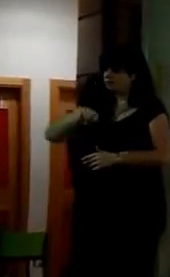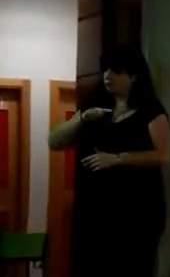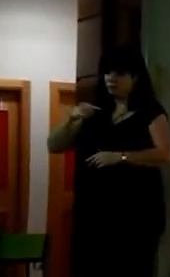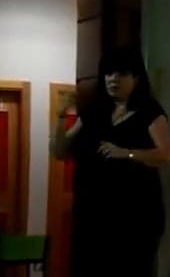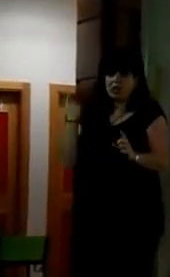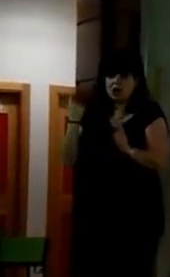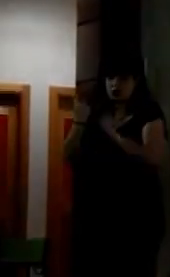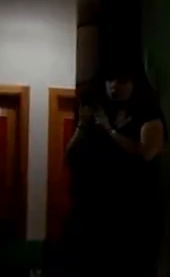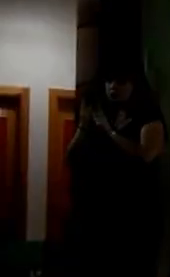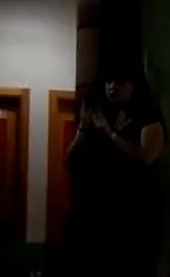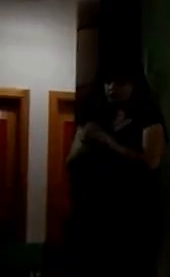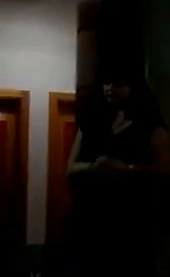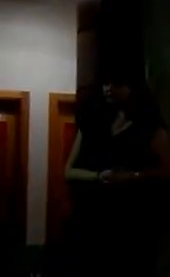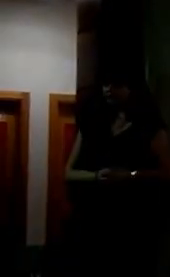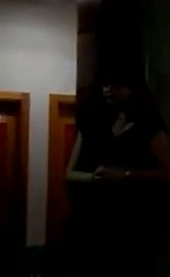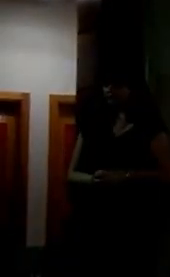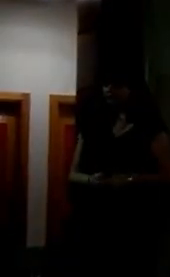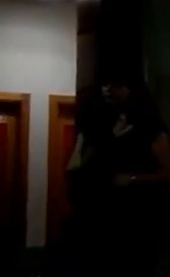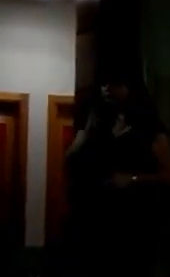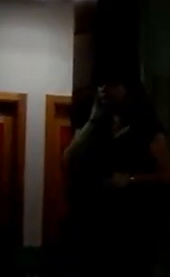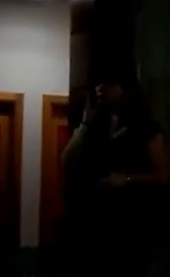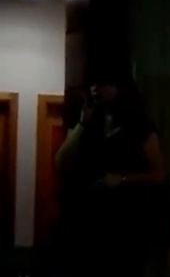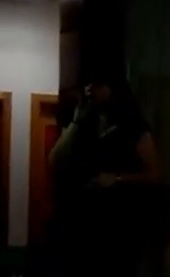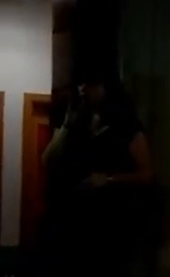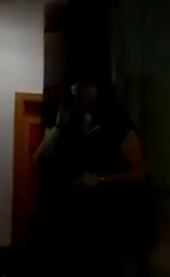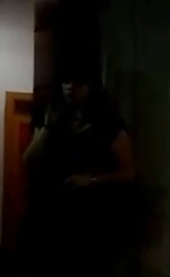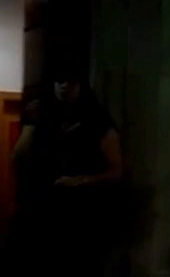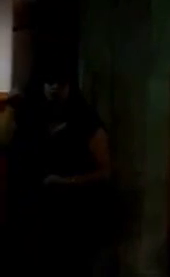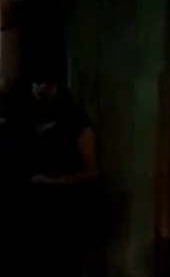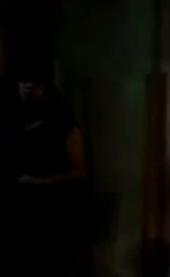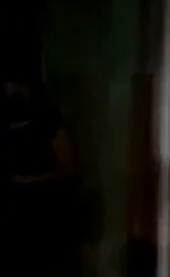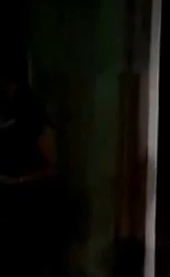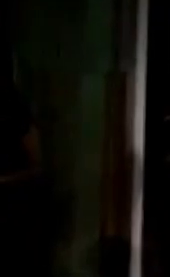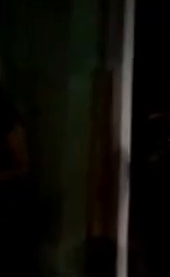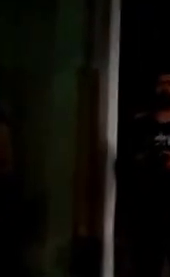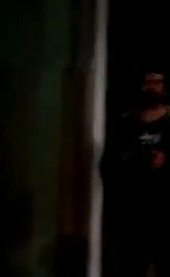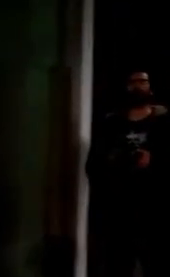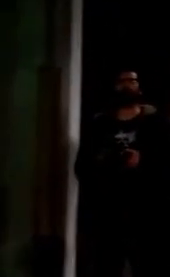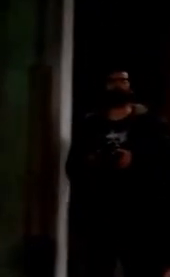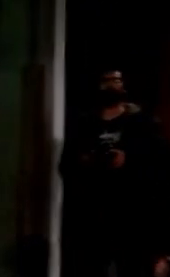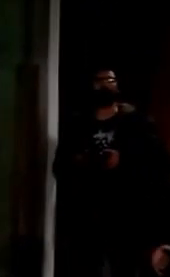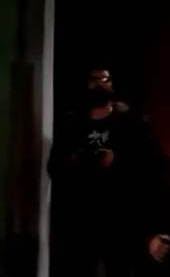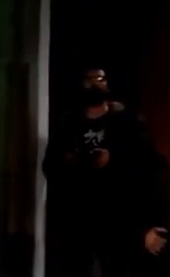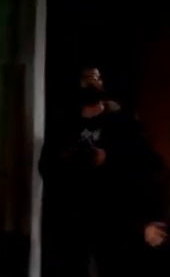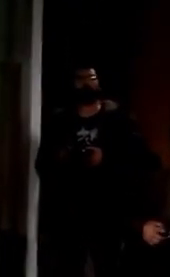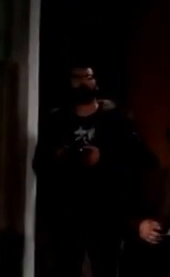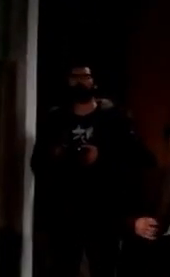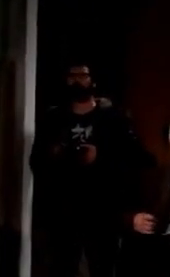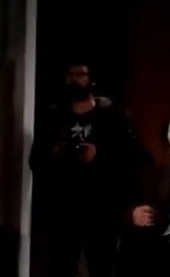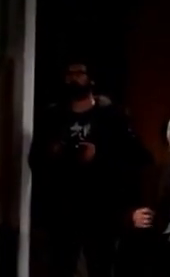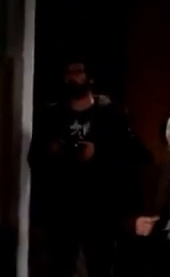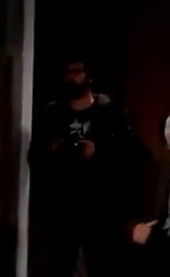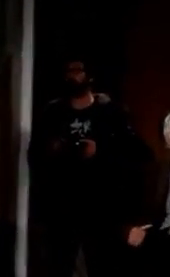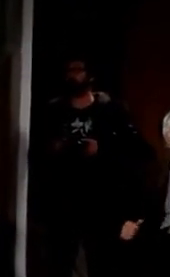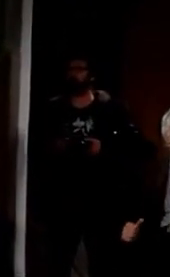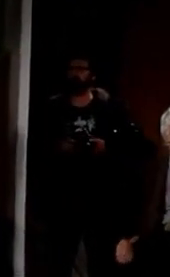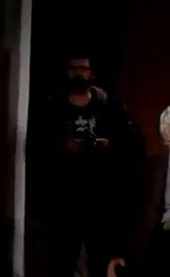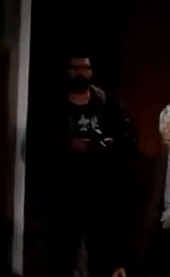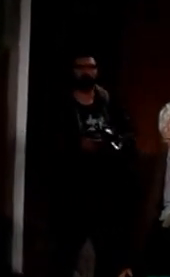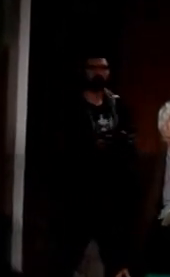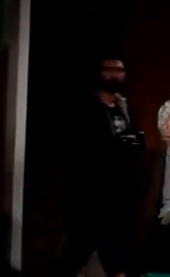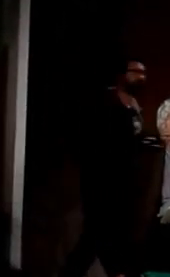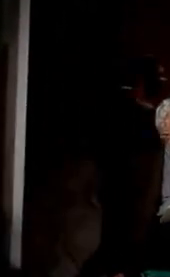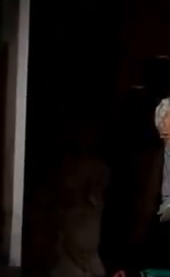cidade que sufriu o señor Rajoy. Esperamos que a sociedade teña